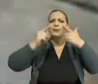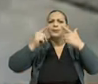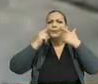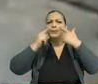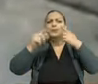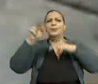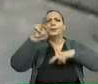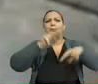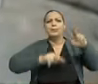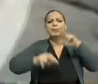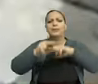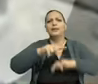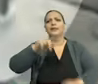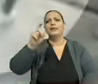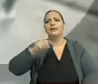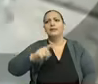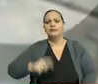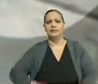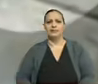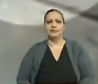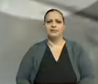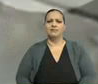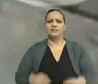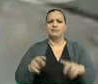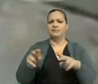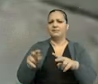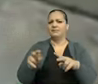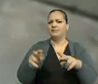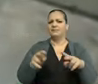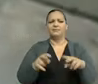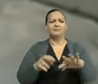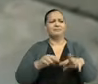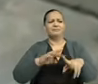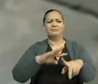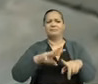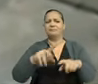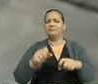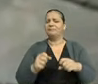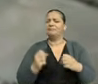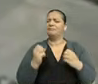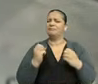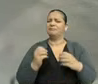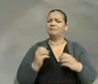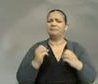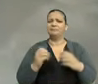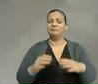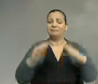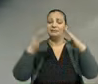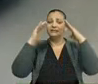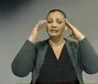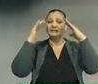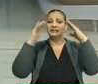seguir soportando a la otra pandemia. Informó Jorge Escobar.